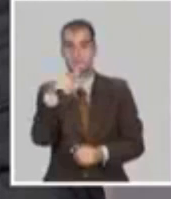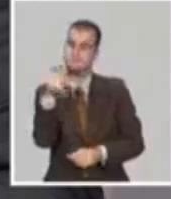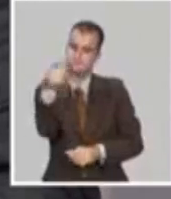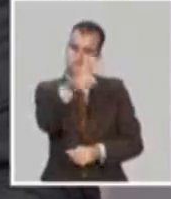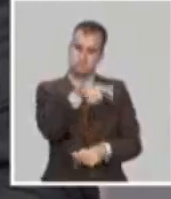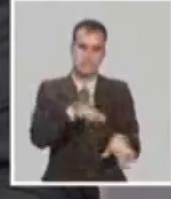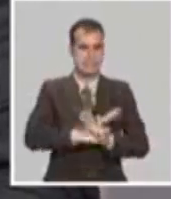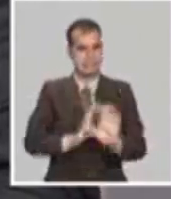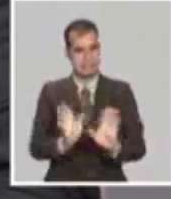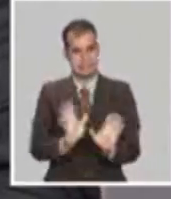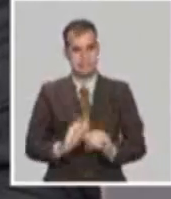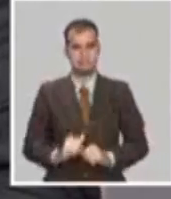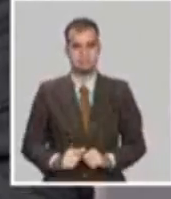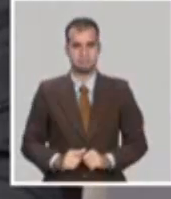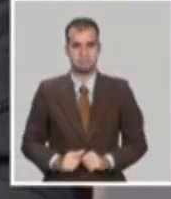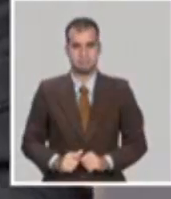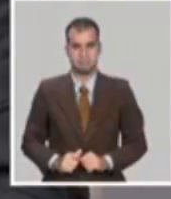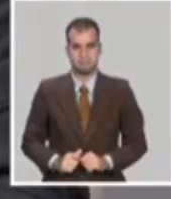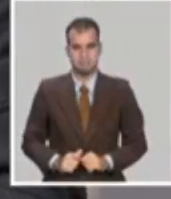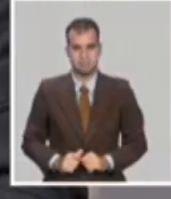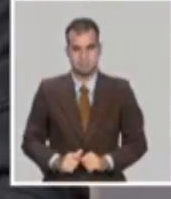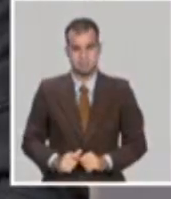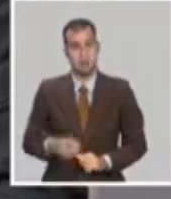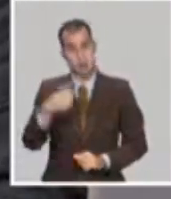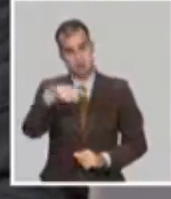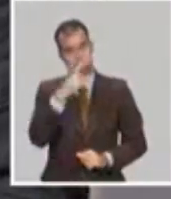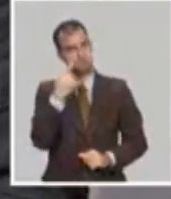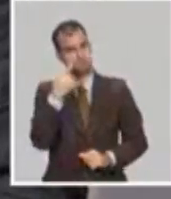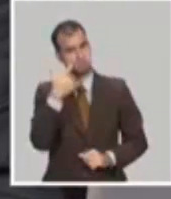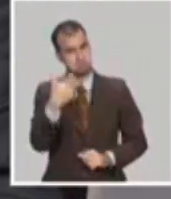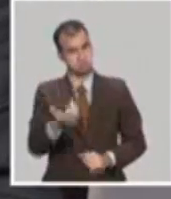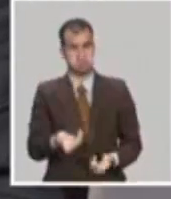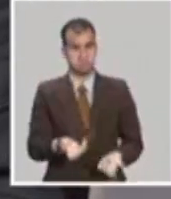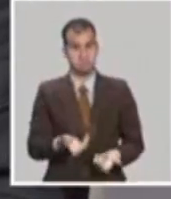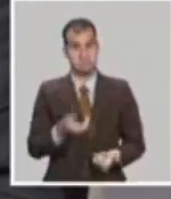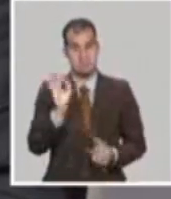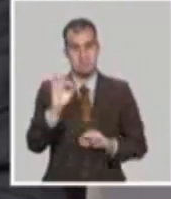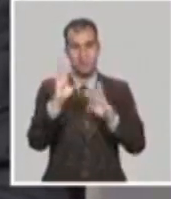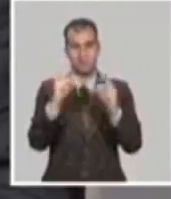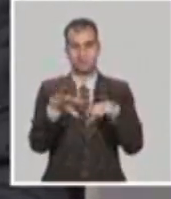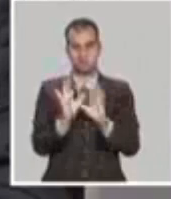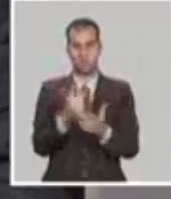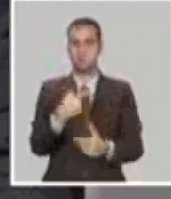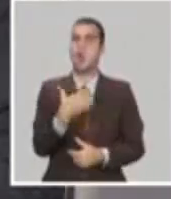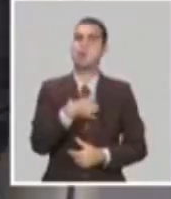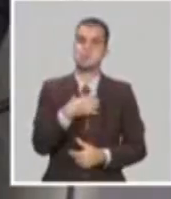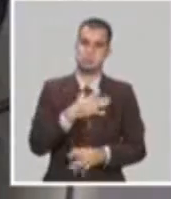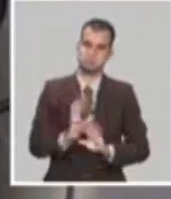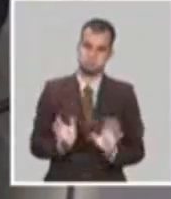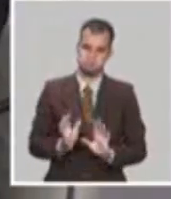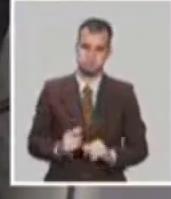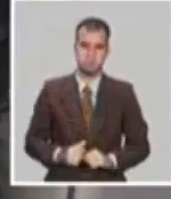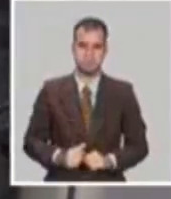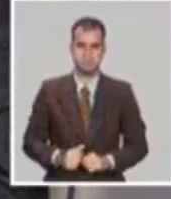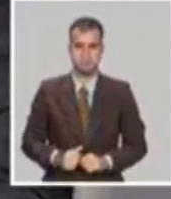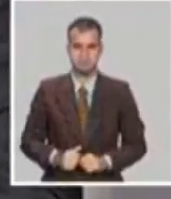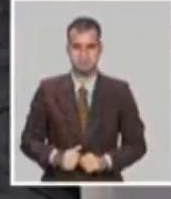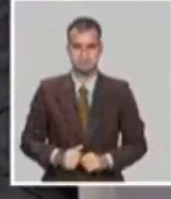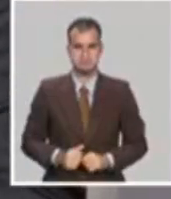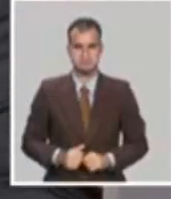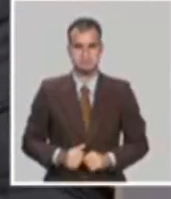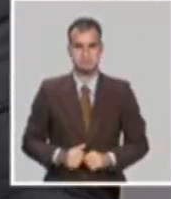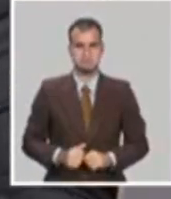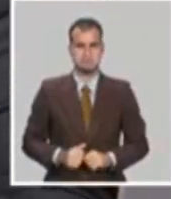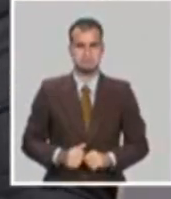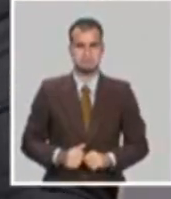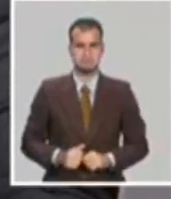ser muy significativo a partir de los resultados que estamos demostrando. Hay un grupo de elementos grandes